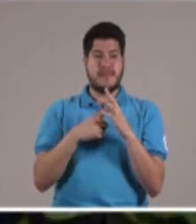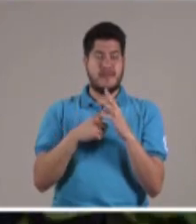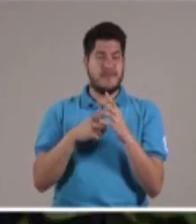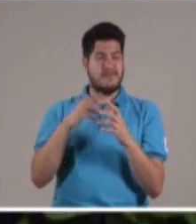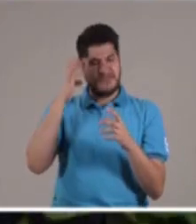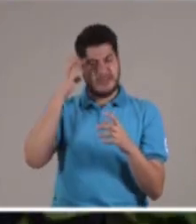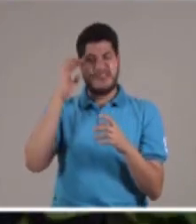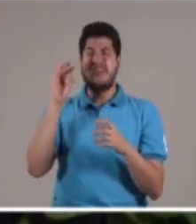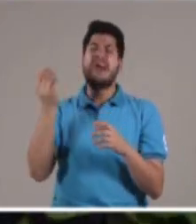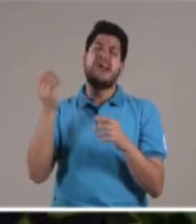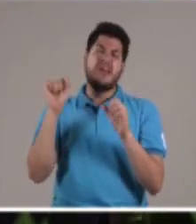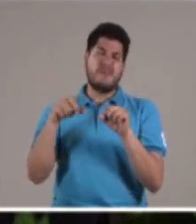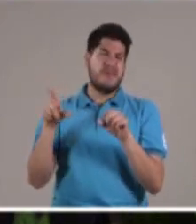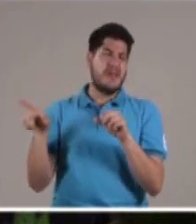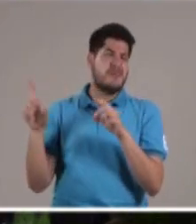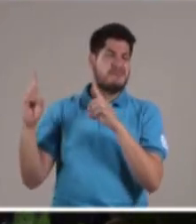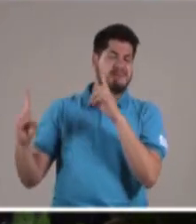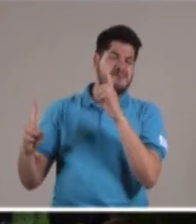enviar